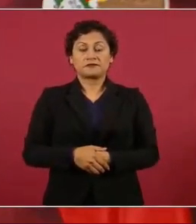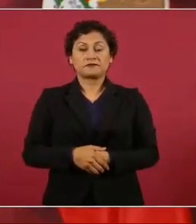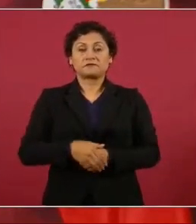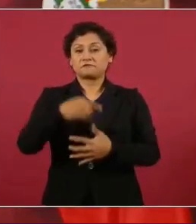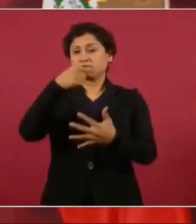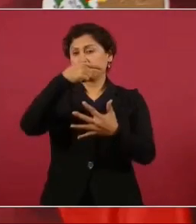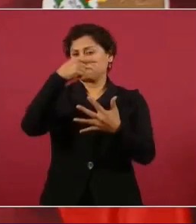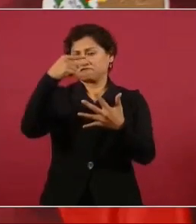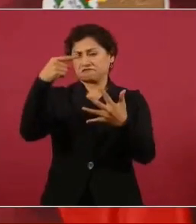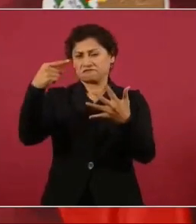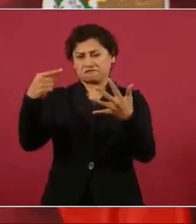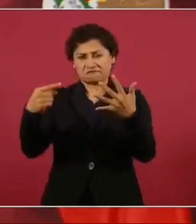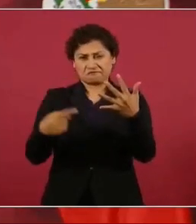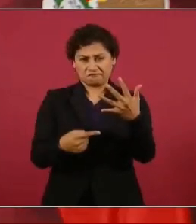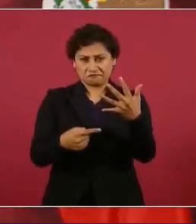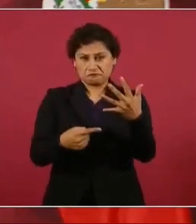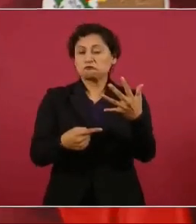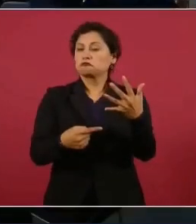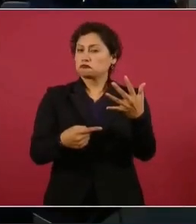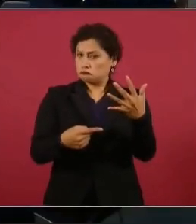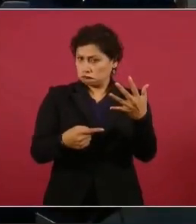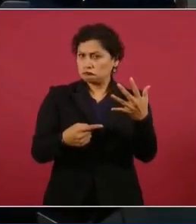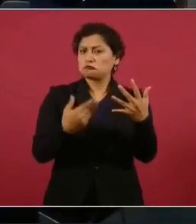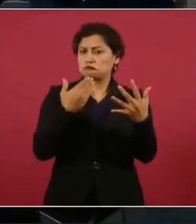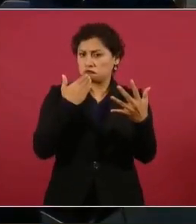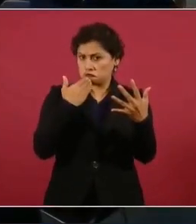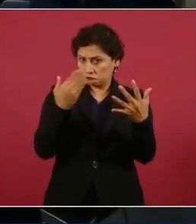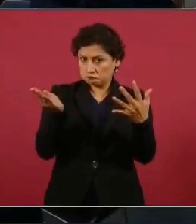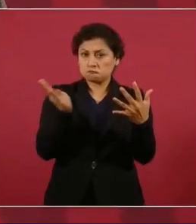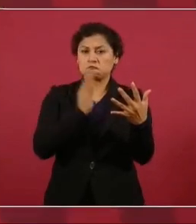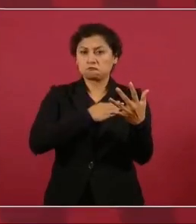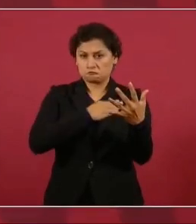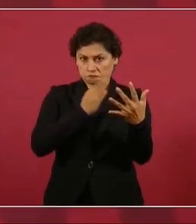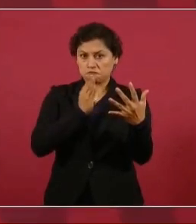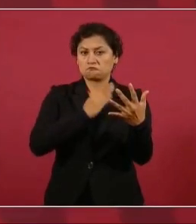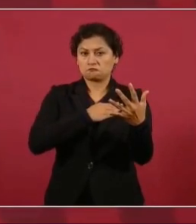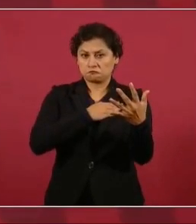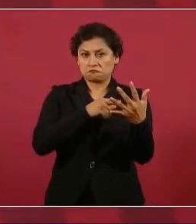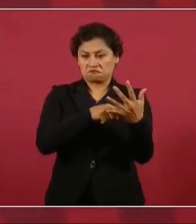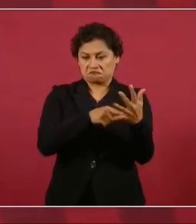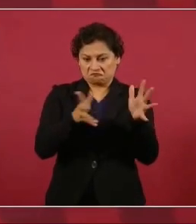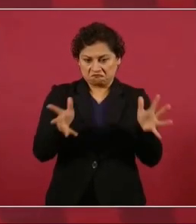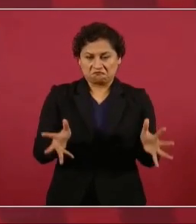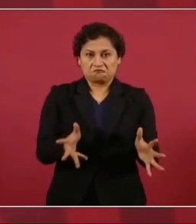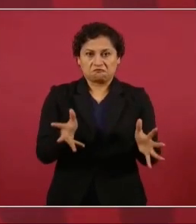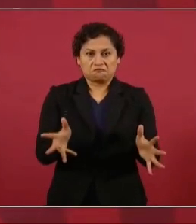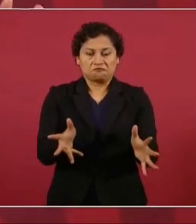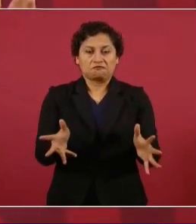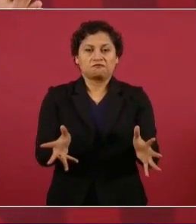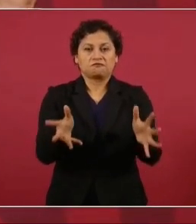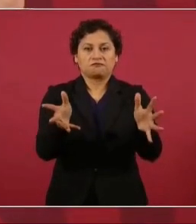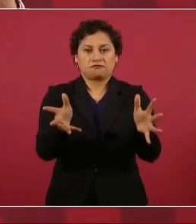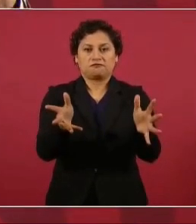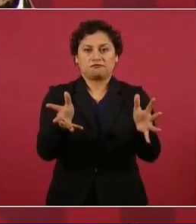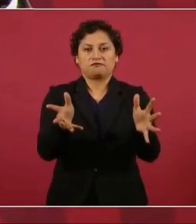todas causas buenas, muy estimuladas, a la